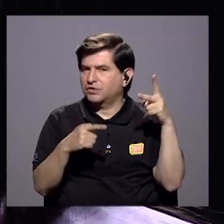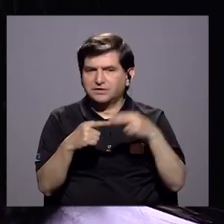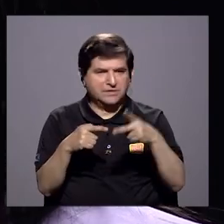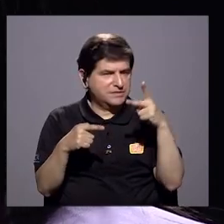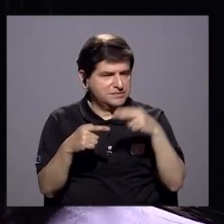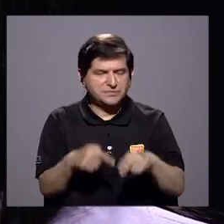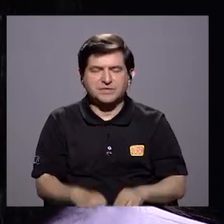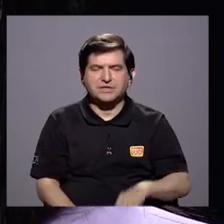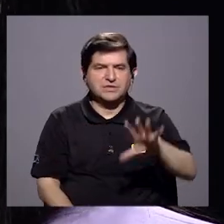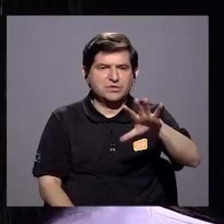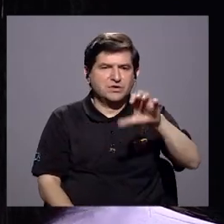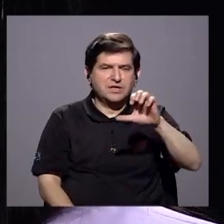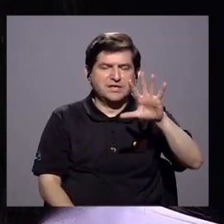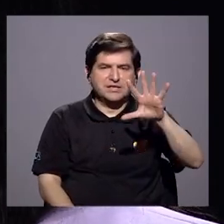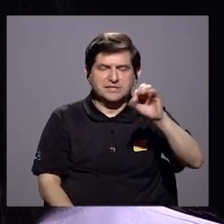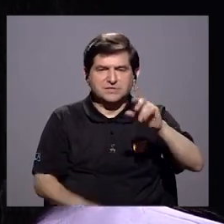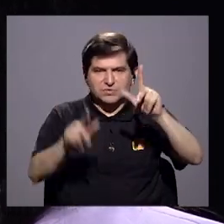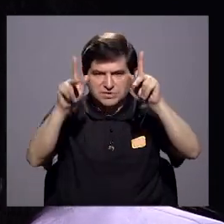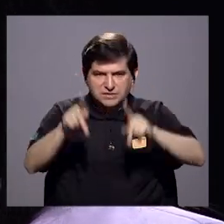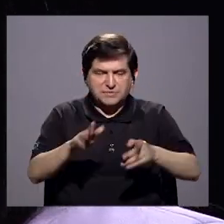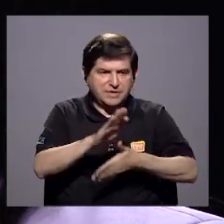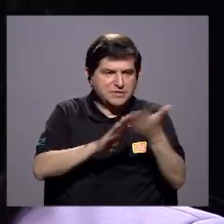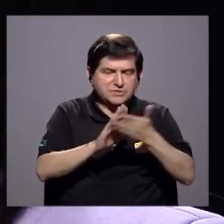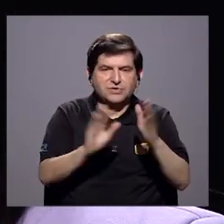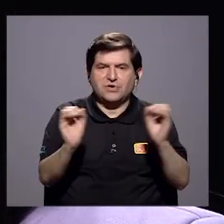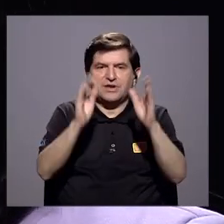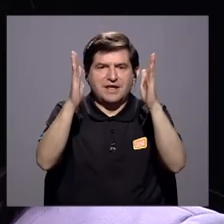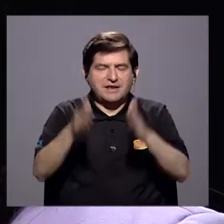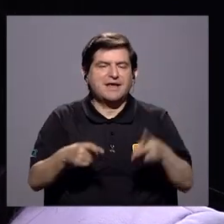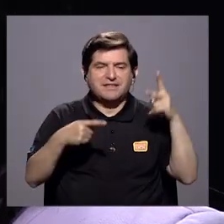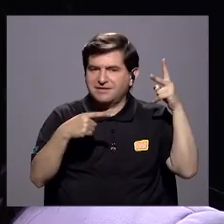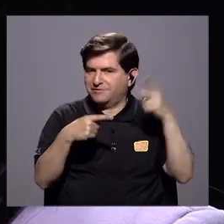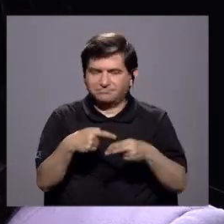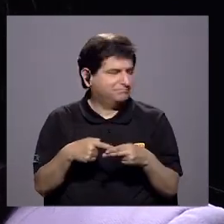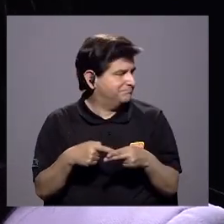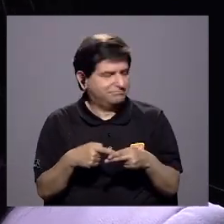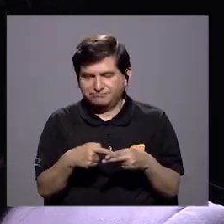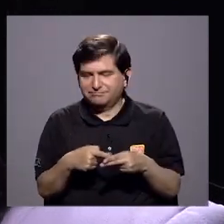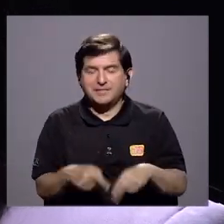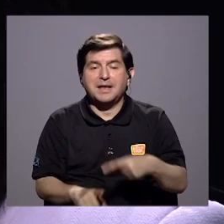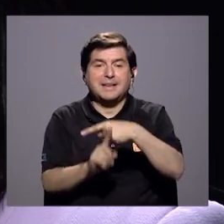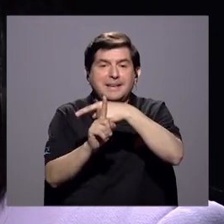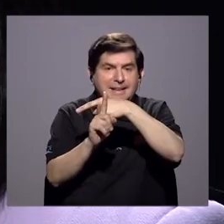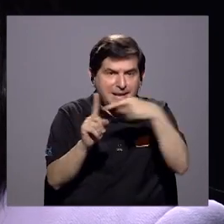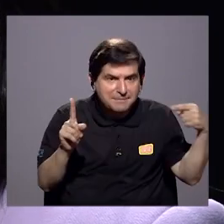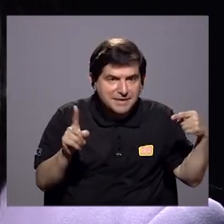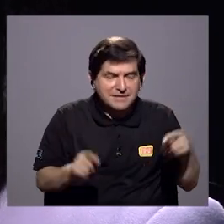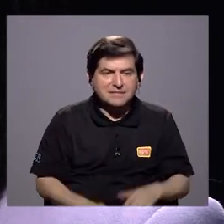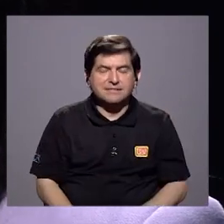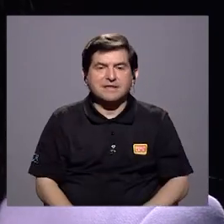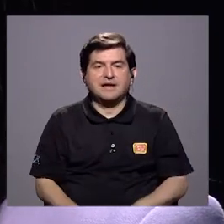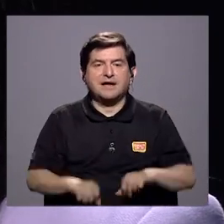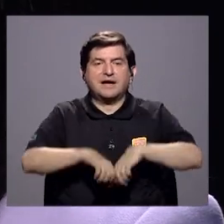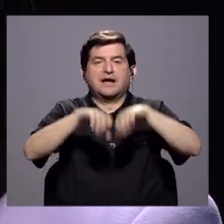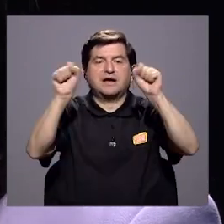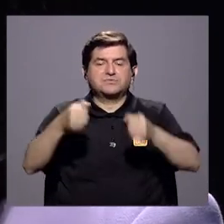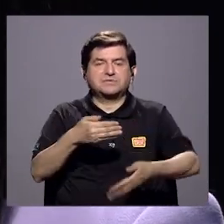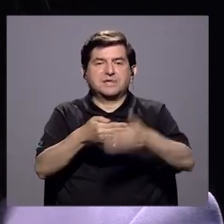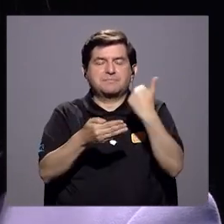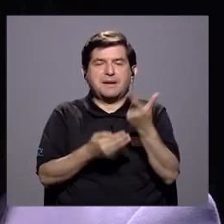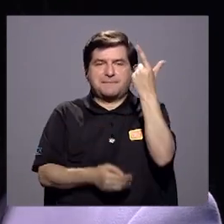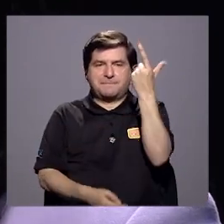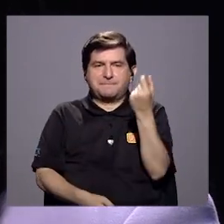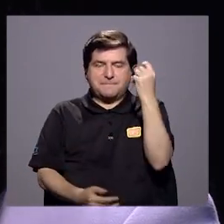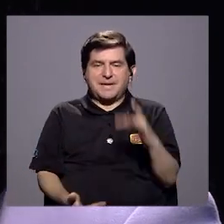despido. De las 550 personas que se han ido, ninguna se ha ido despedida. La mitad de ellas se acogieron a un régimen de